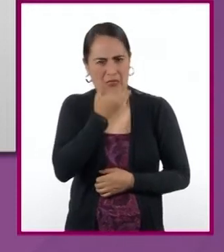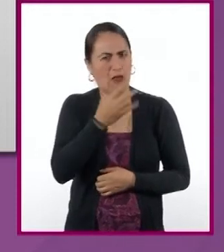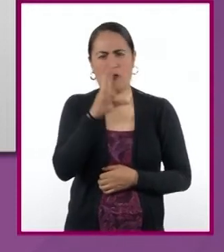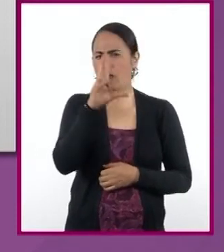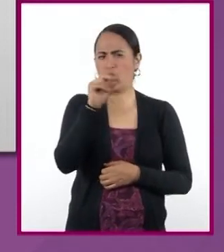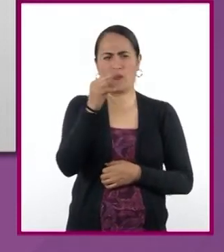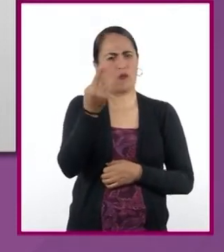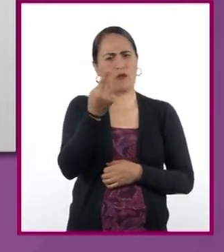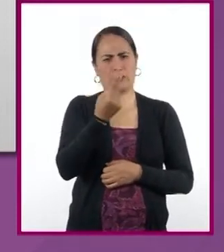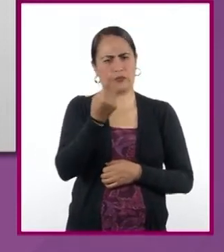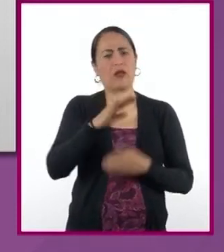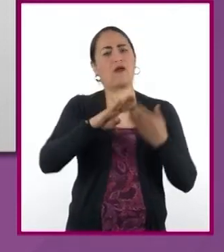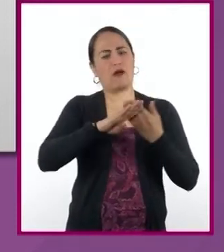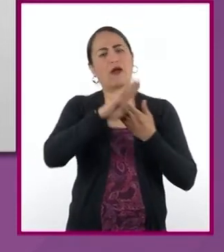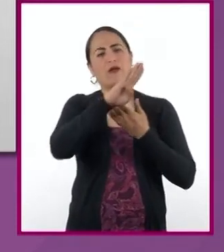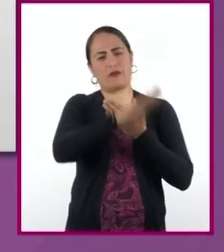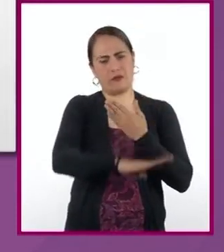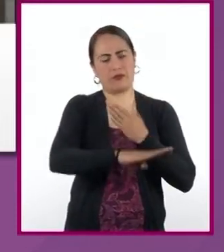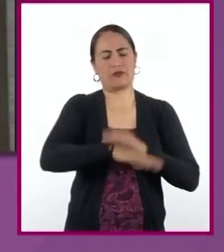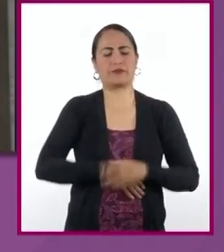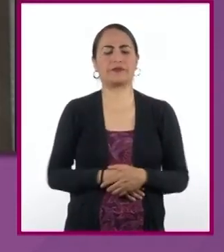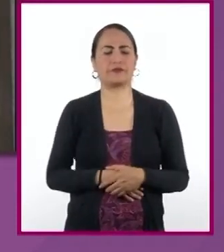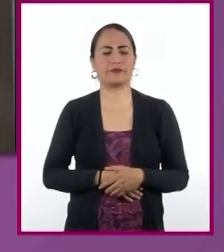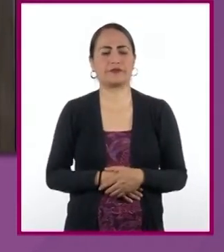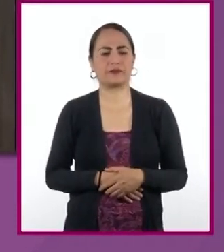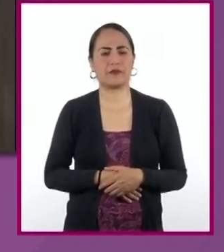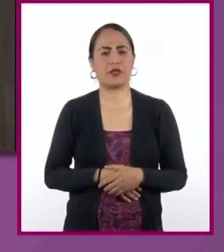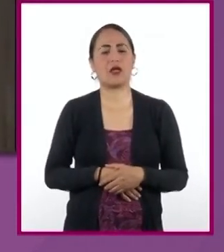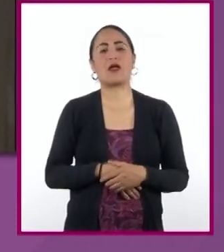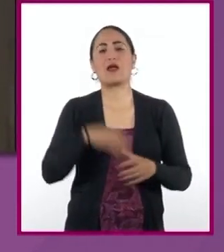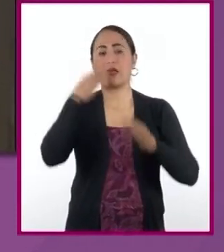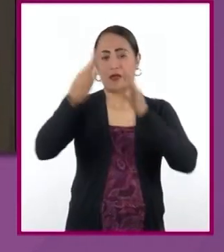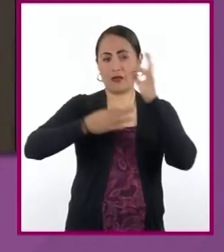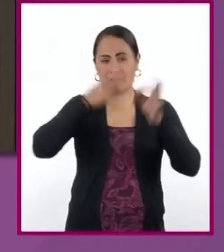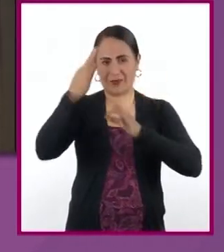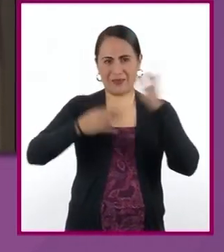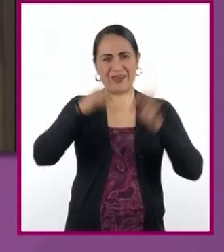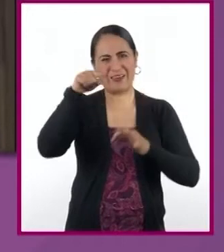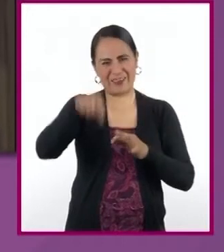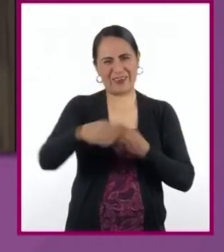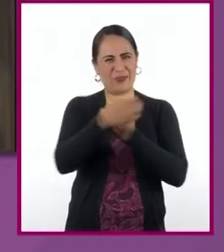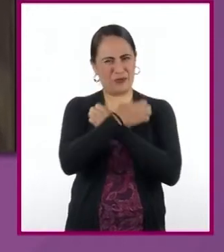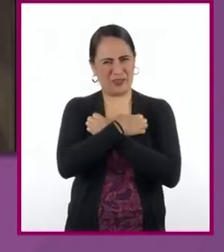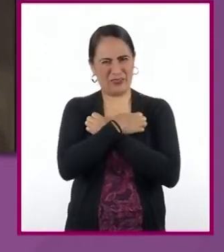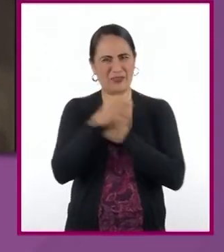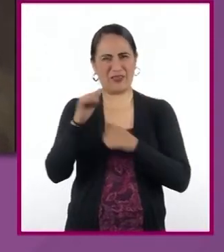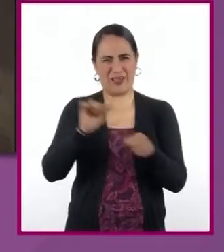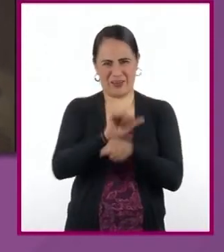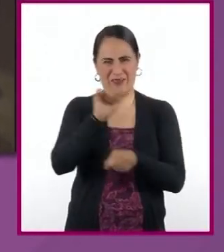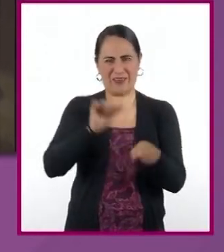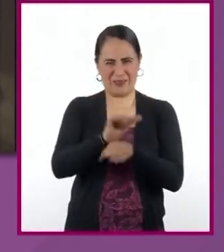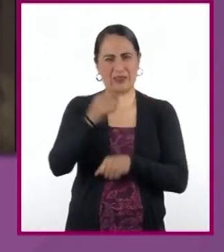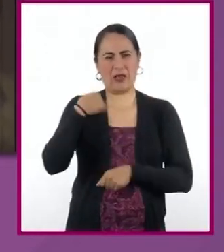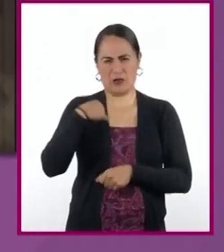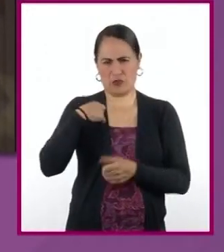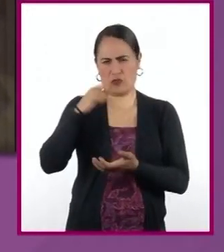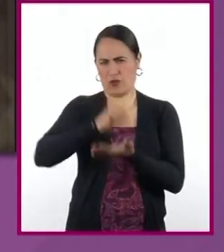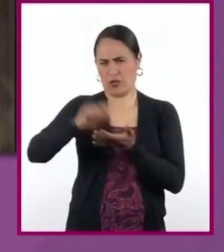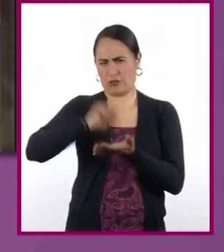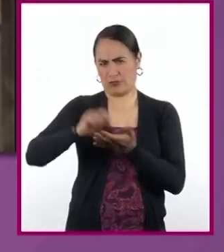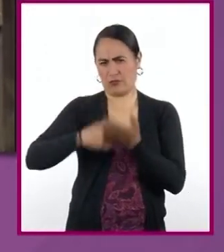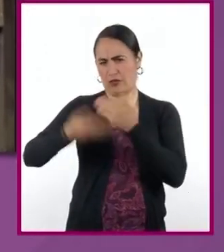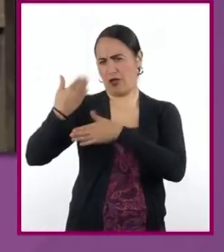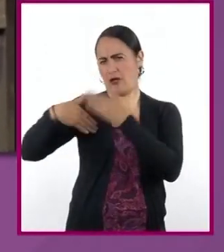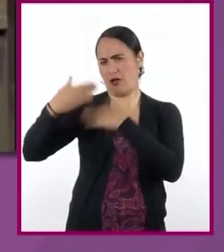están fuera de las normas ortográficas. En la siguiente nota sobre la educación en Argentina, que escribí hace muchos años,